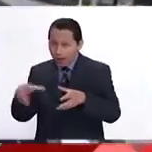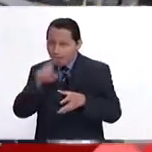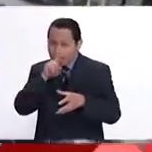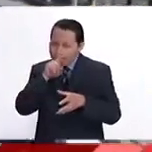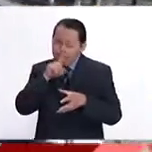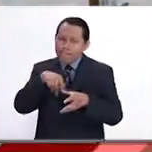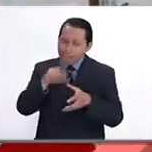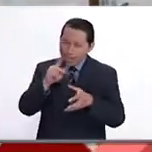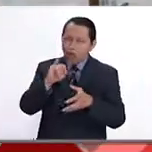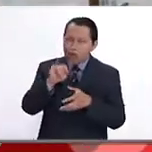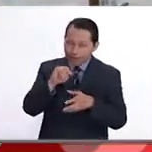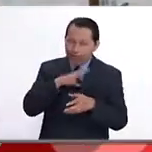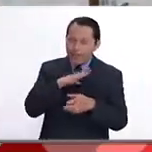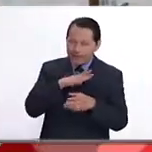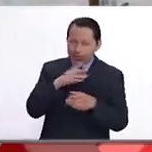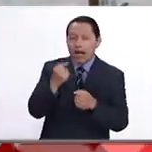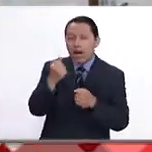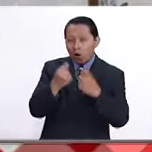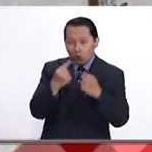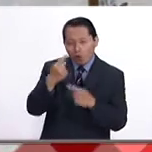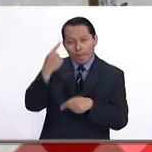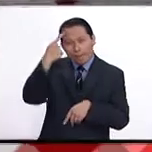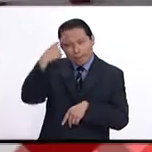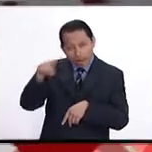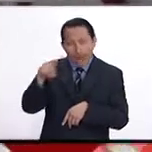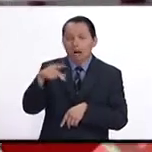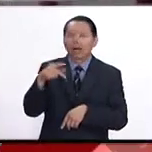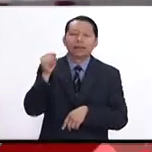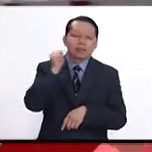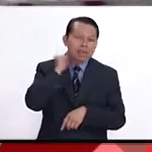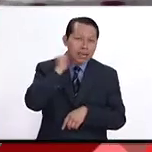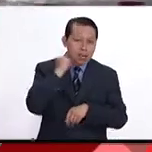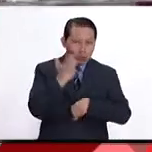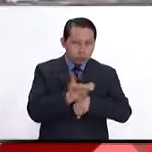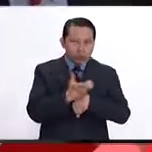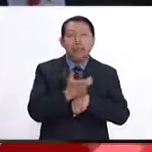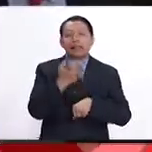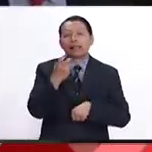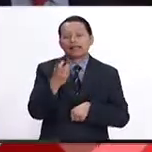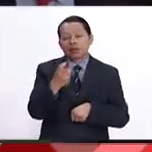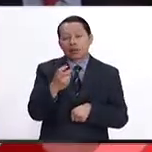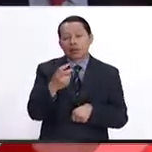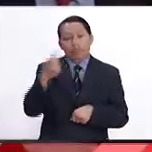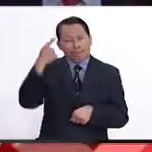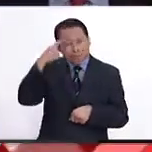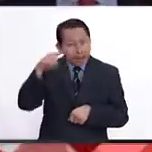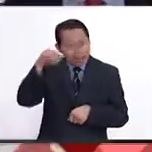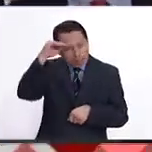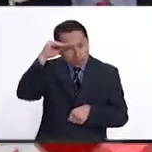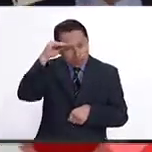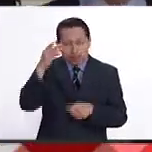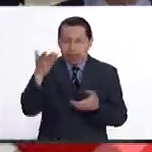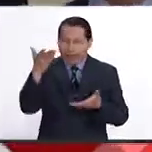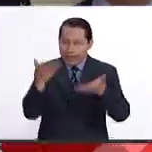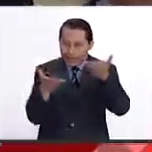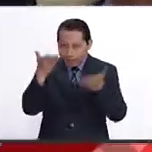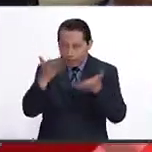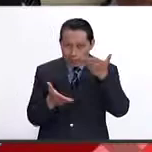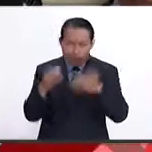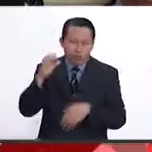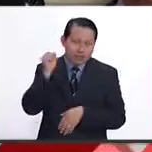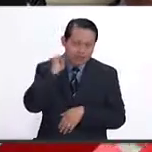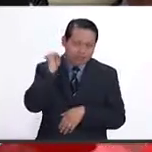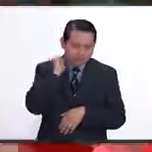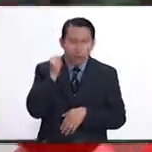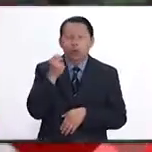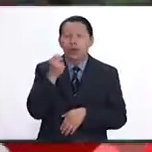puede modificar de una manera muy importante el equilibrio en el Congreso. De ahí que el Ejecutivo, el presidente